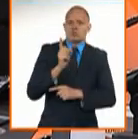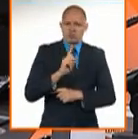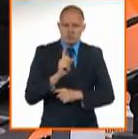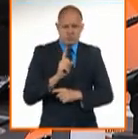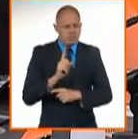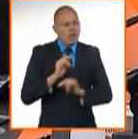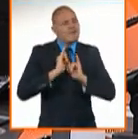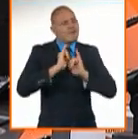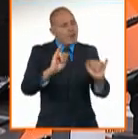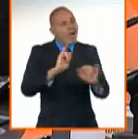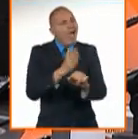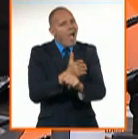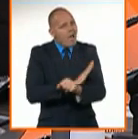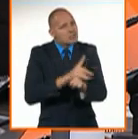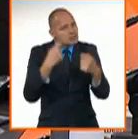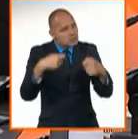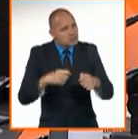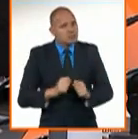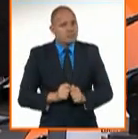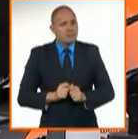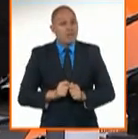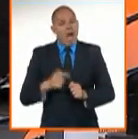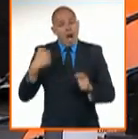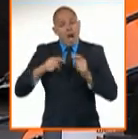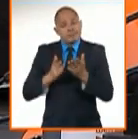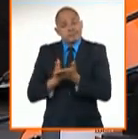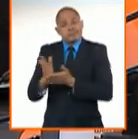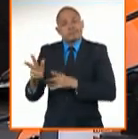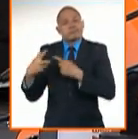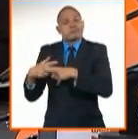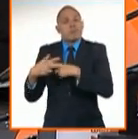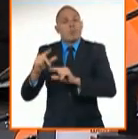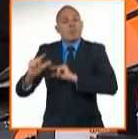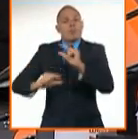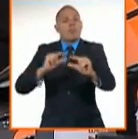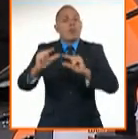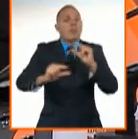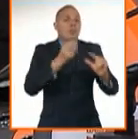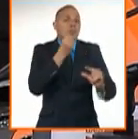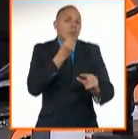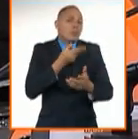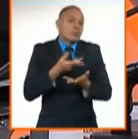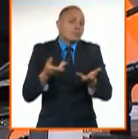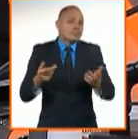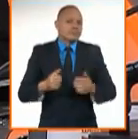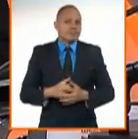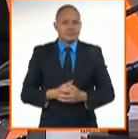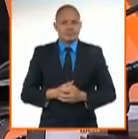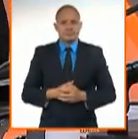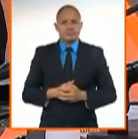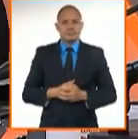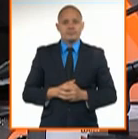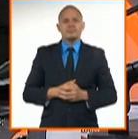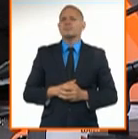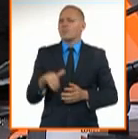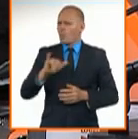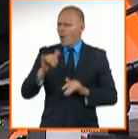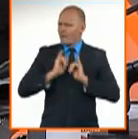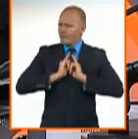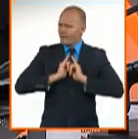y a los mantenimientos necesarios en cada una de estas instalaciones en el país habrá información